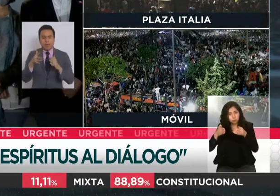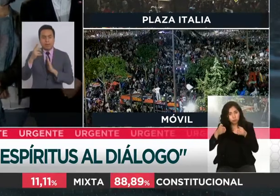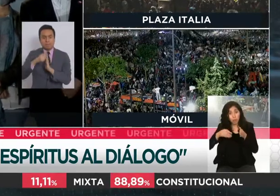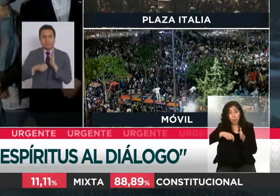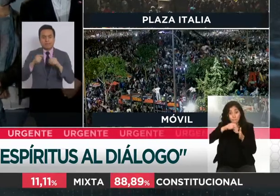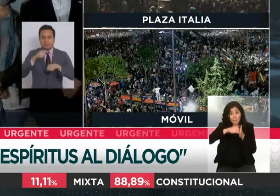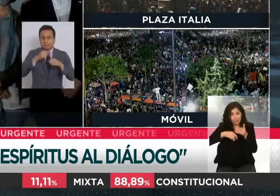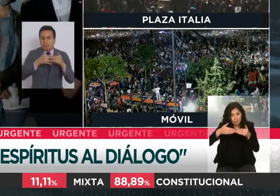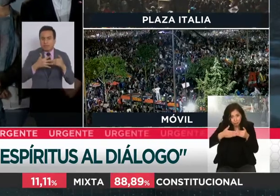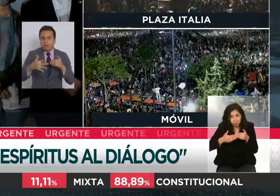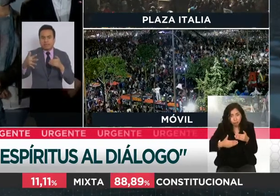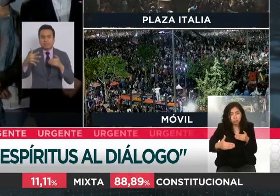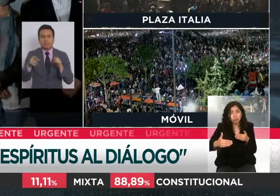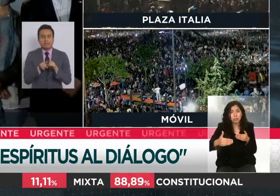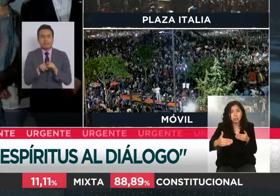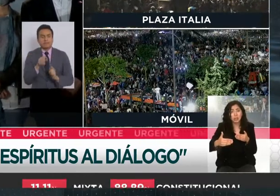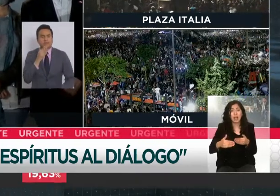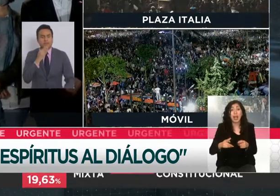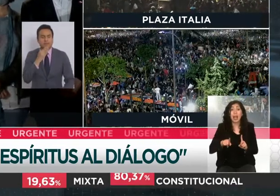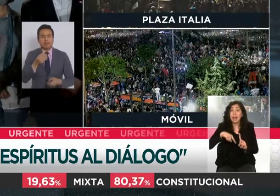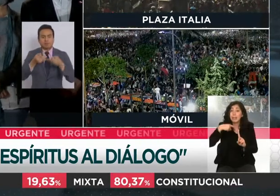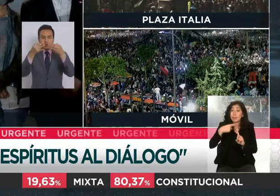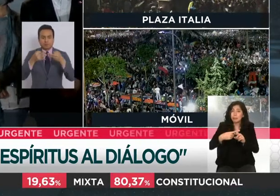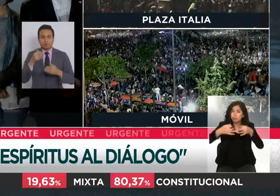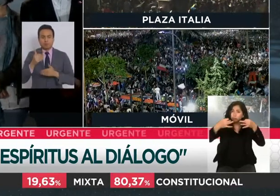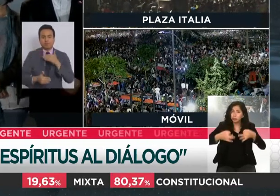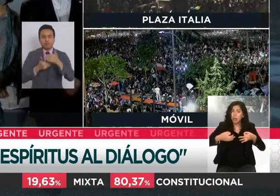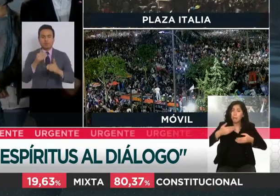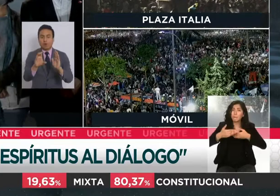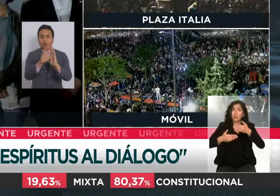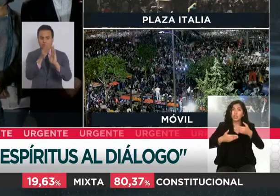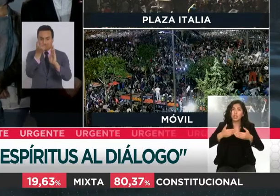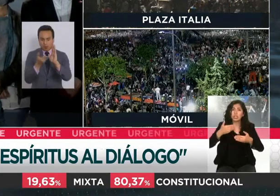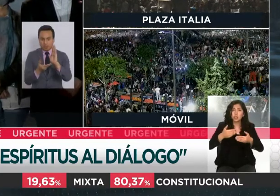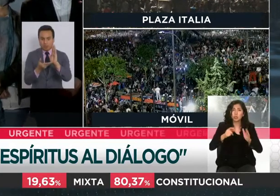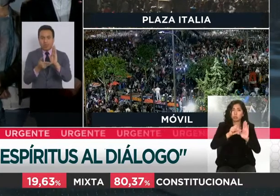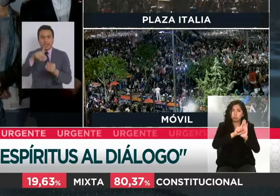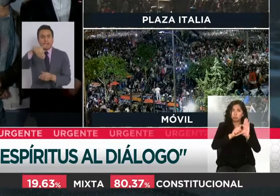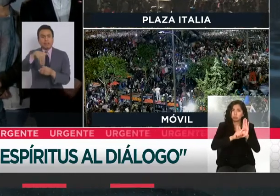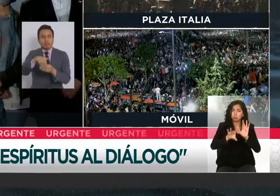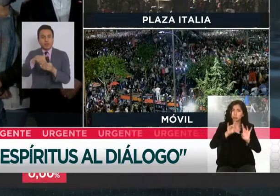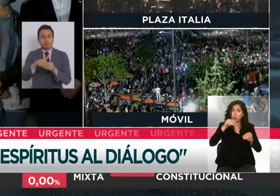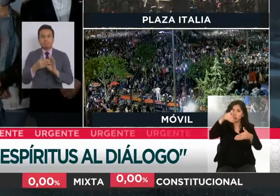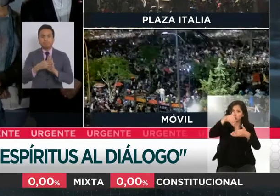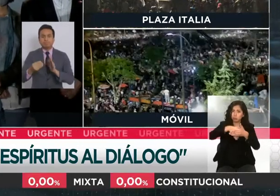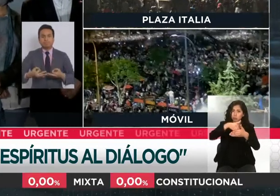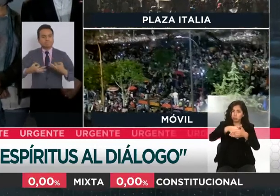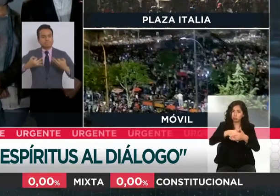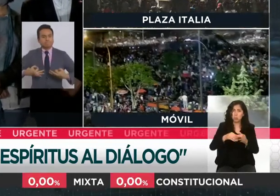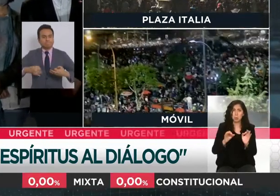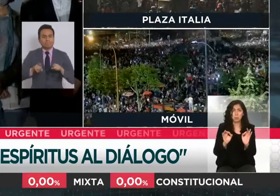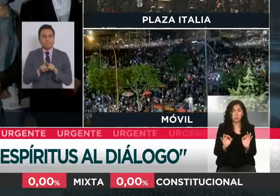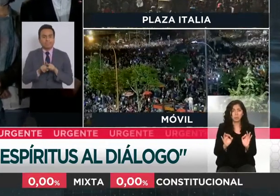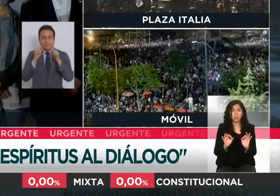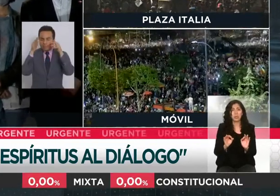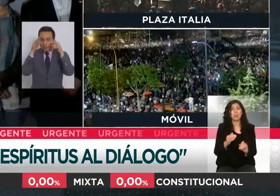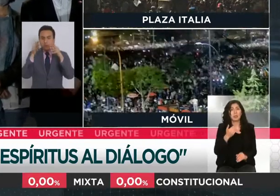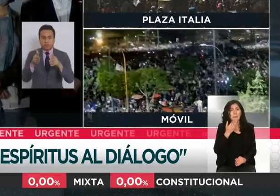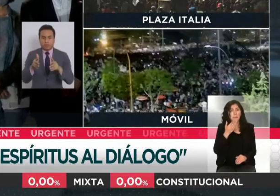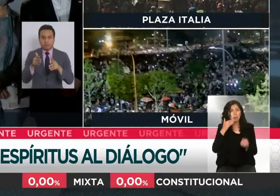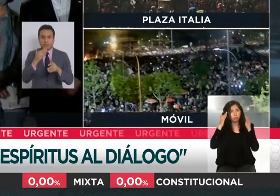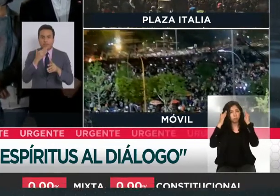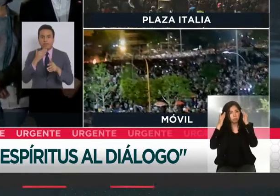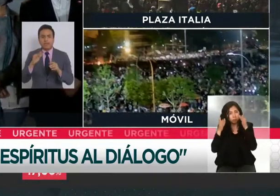que vienen, además de asegurar un proceso constituyente y electoral ejemplar, se concentrará